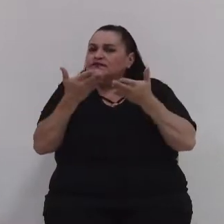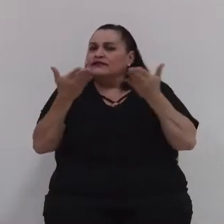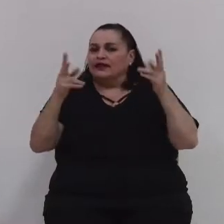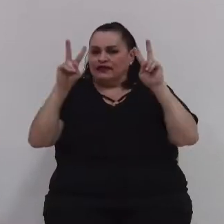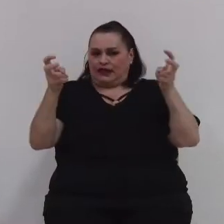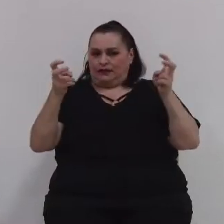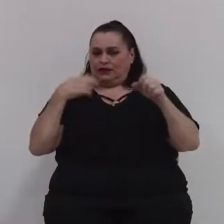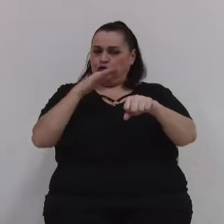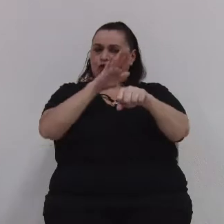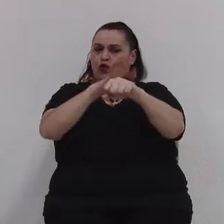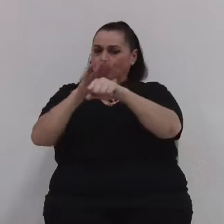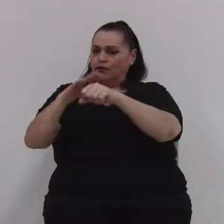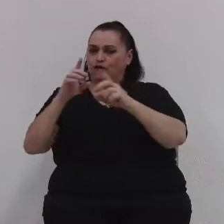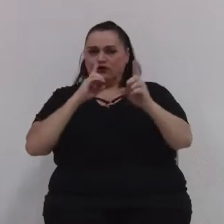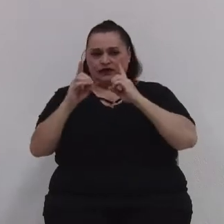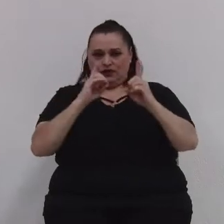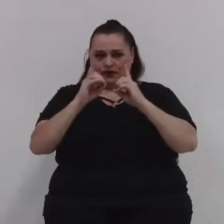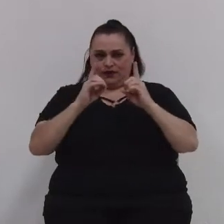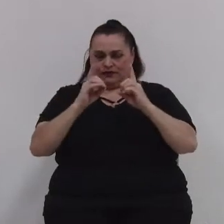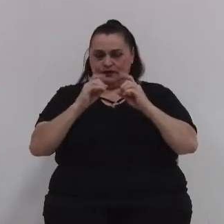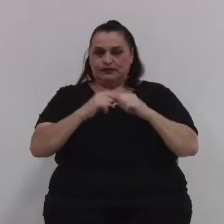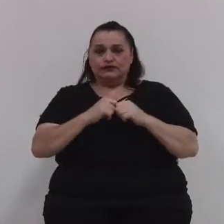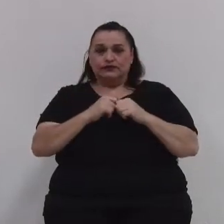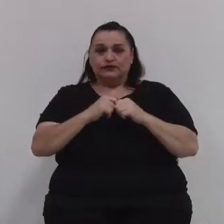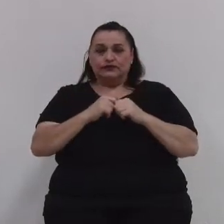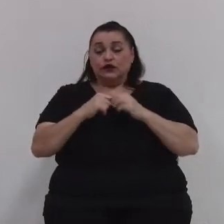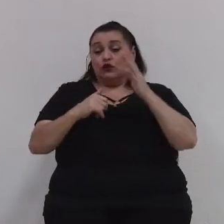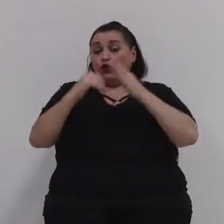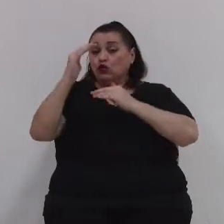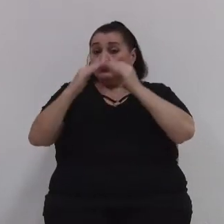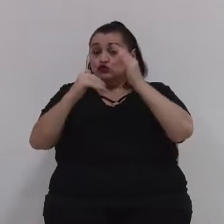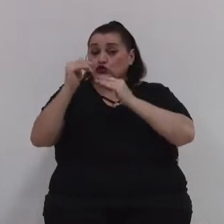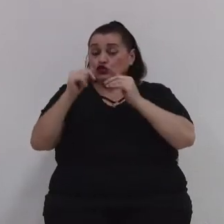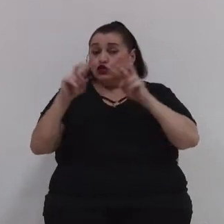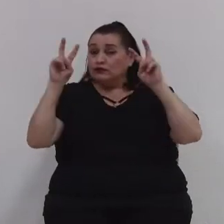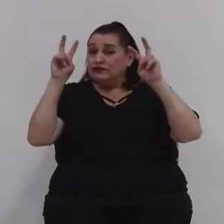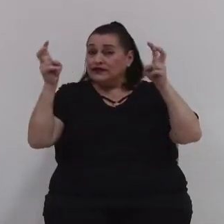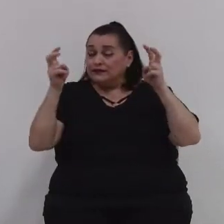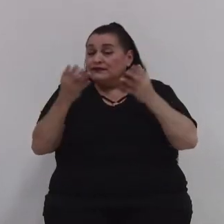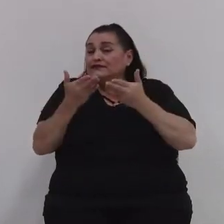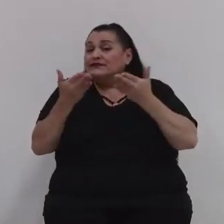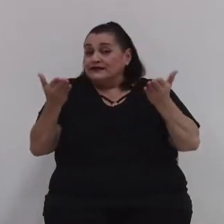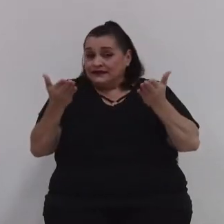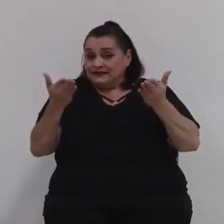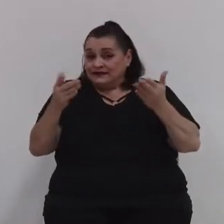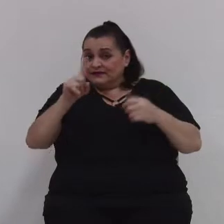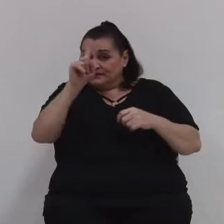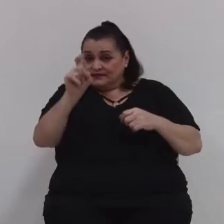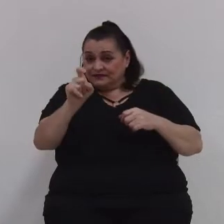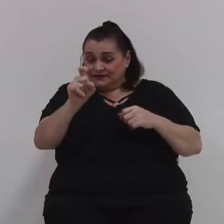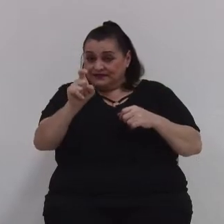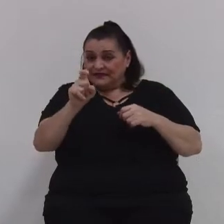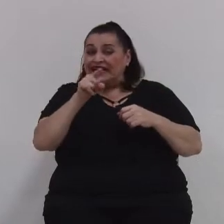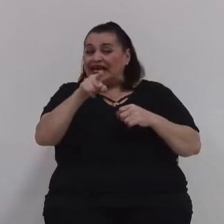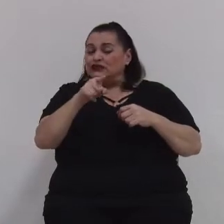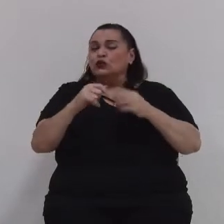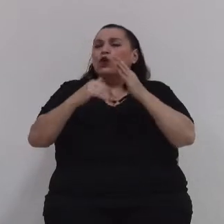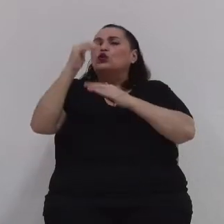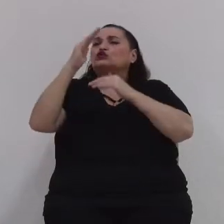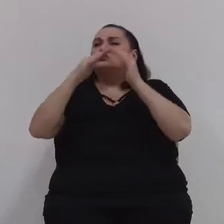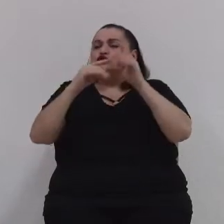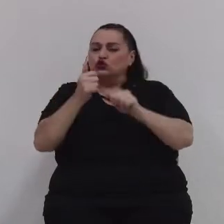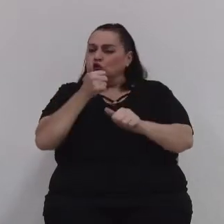convoco a dialogar. Y la construcción del sobre qué, perdón, y ese sobre qué es una construcción, es por sí